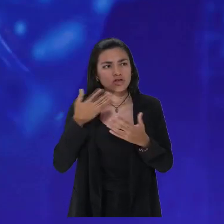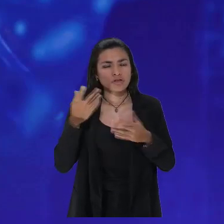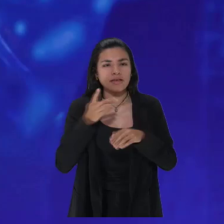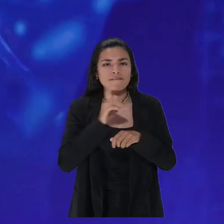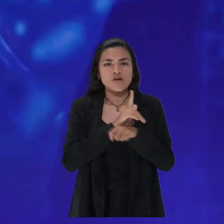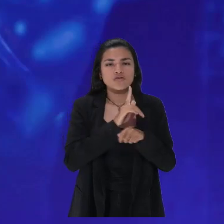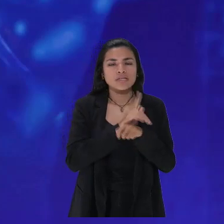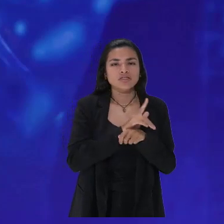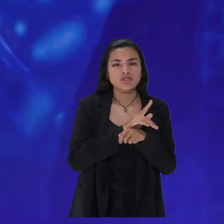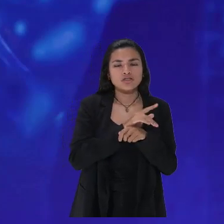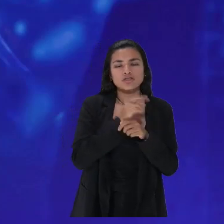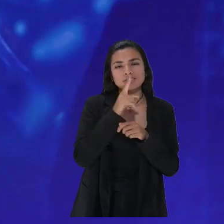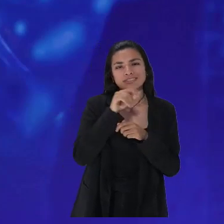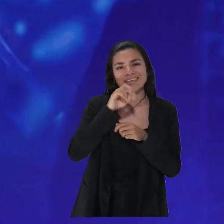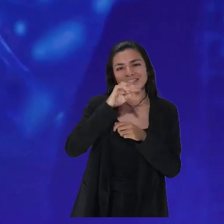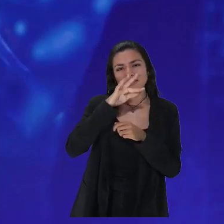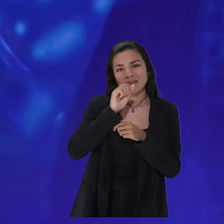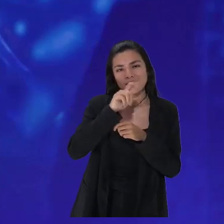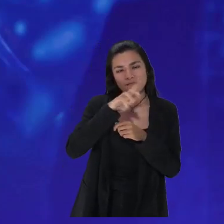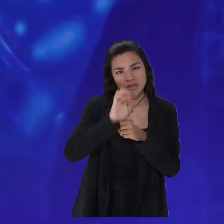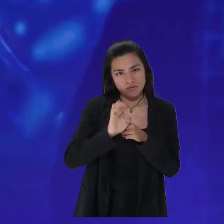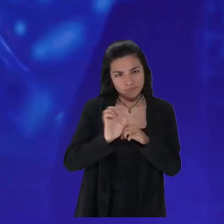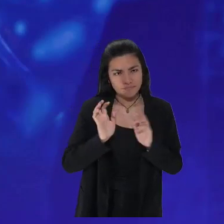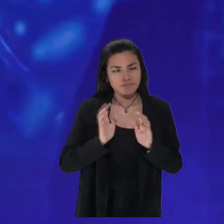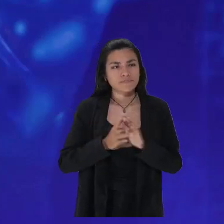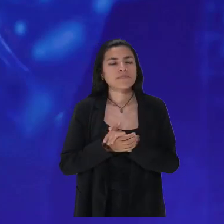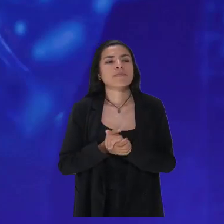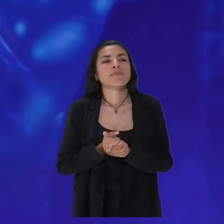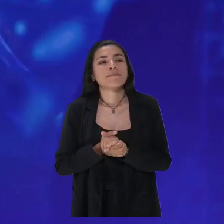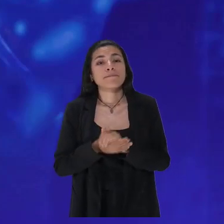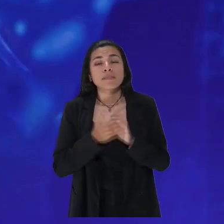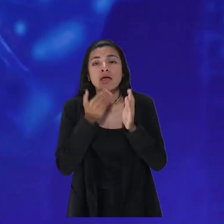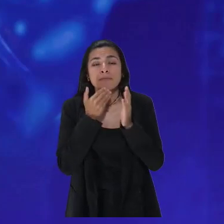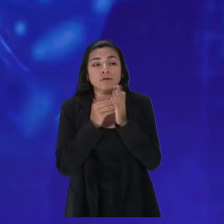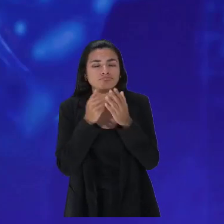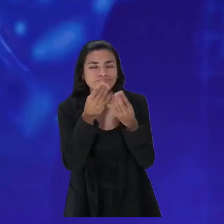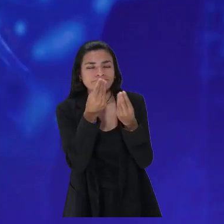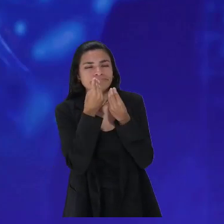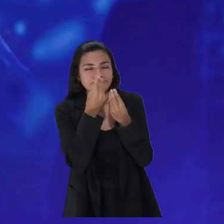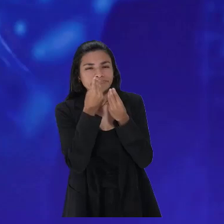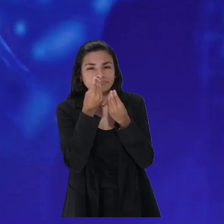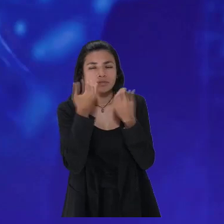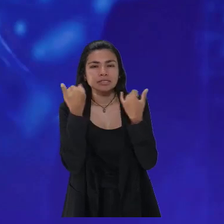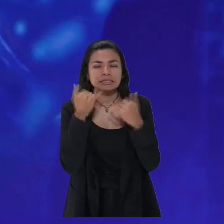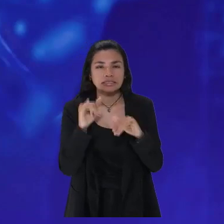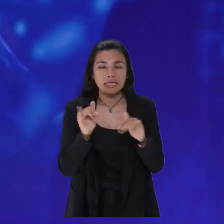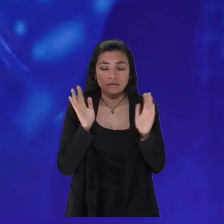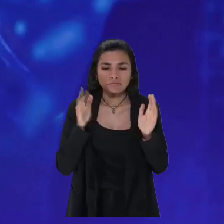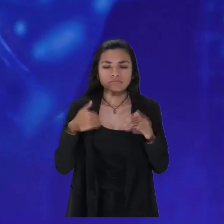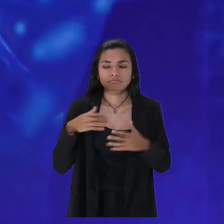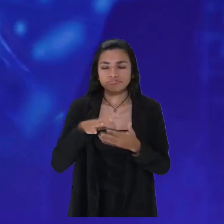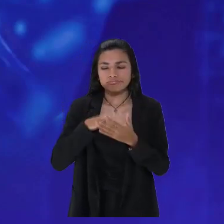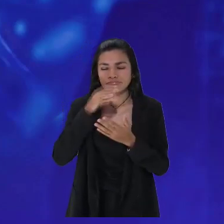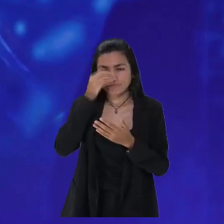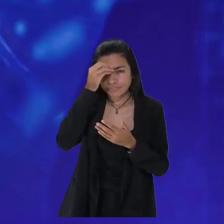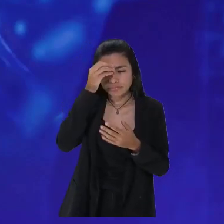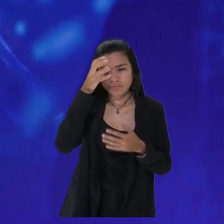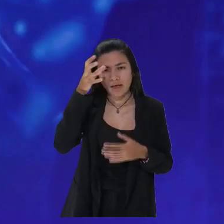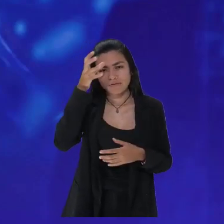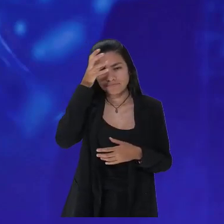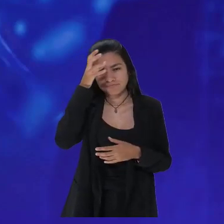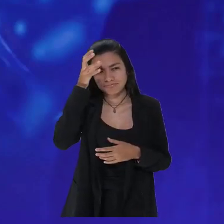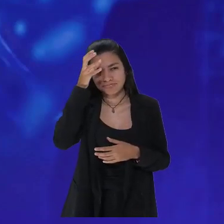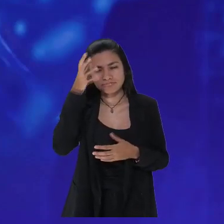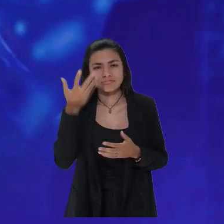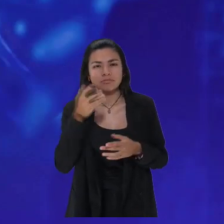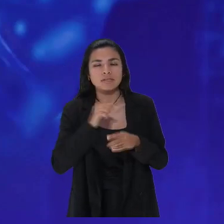Fe? Entonces, cuando tú llegas y logras entrenarte con él, vas a aprender muchas cosas, vas a aprender muchas técnicas